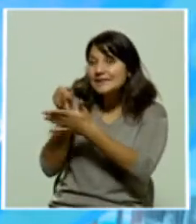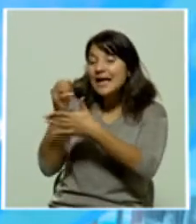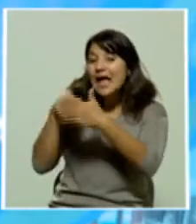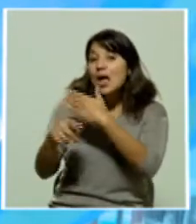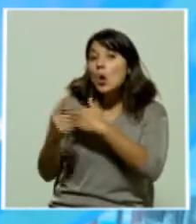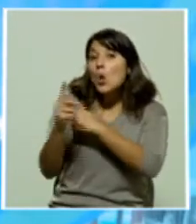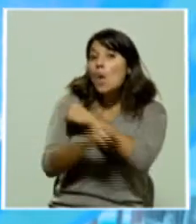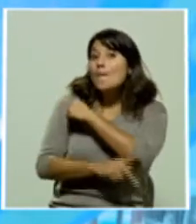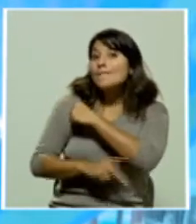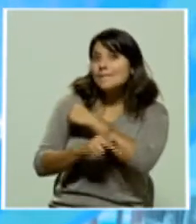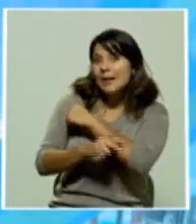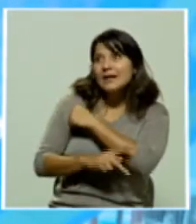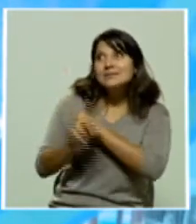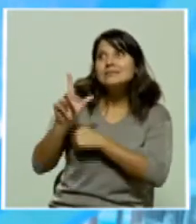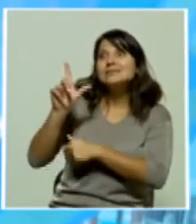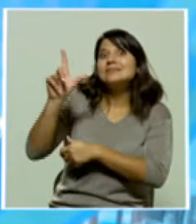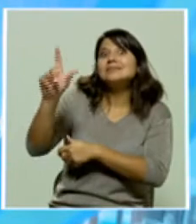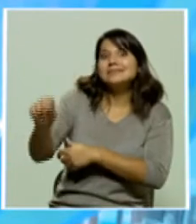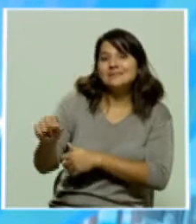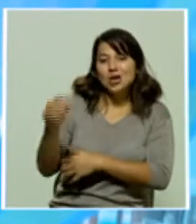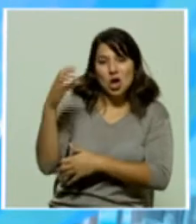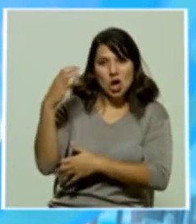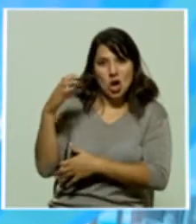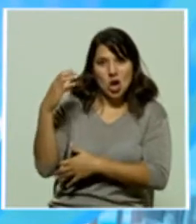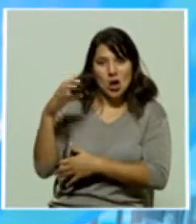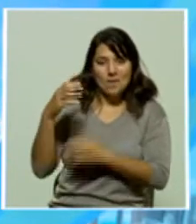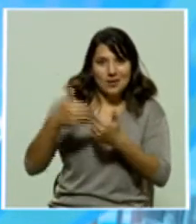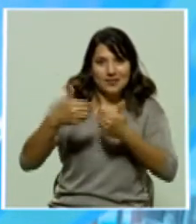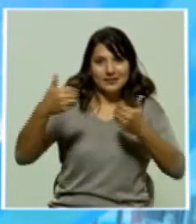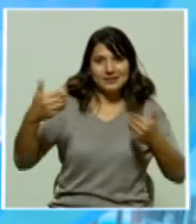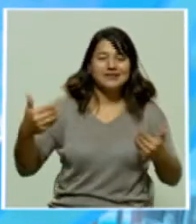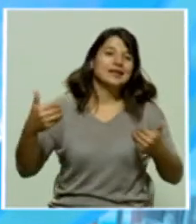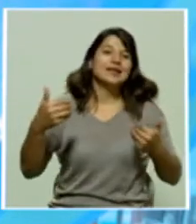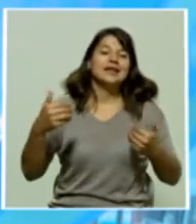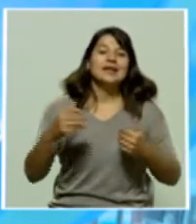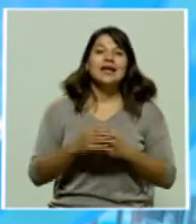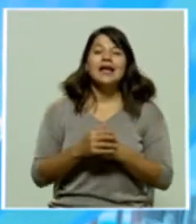a 1.200 kilómetros de distancia de Costa Rica,